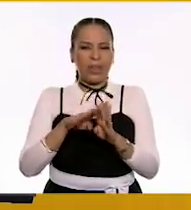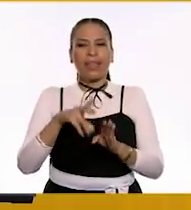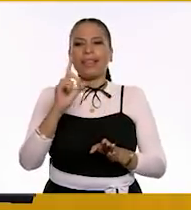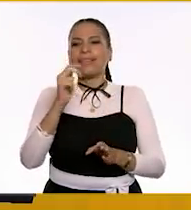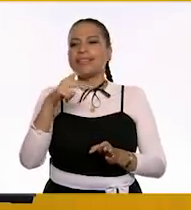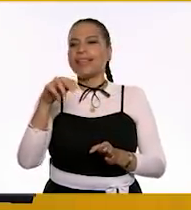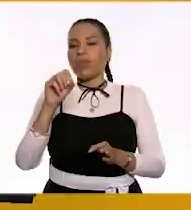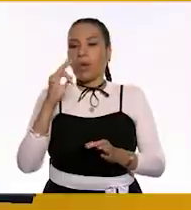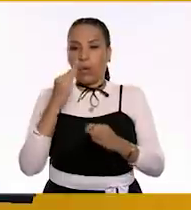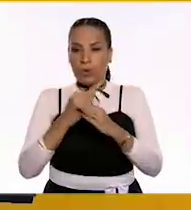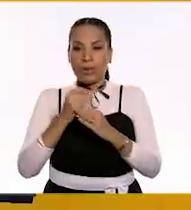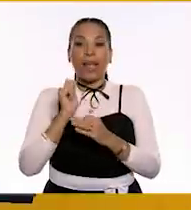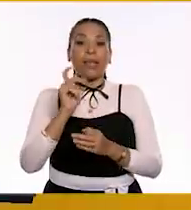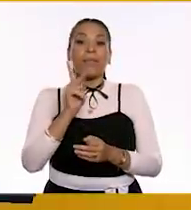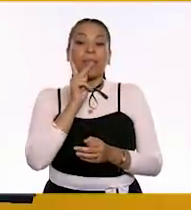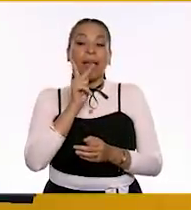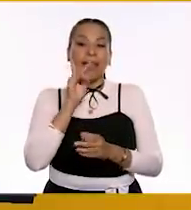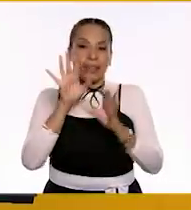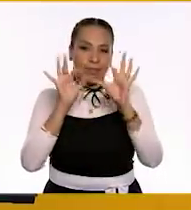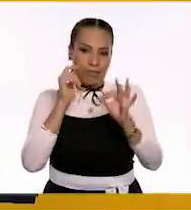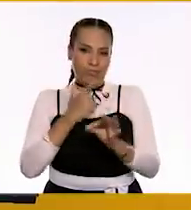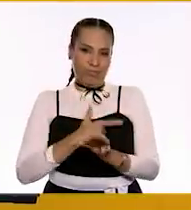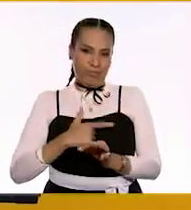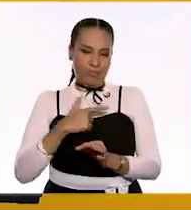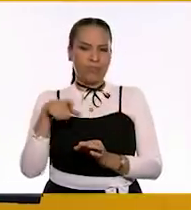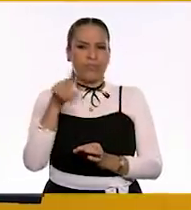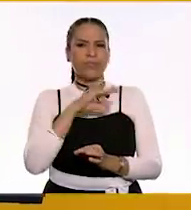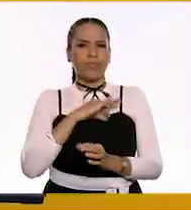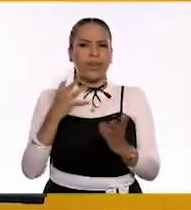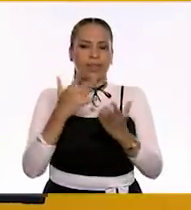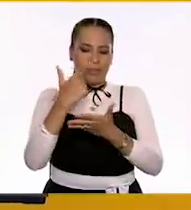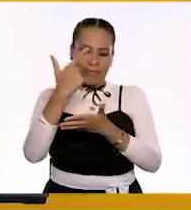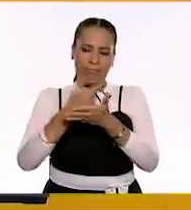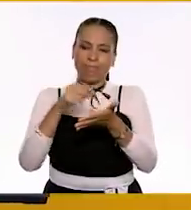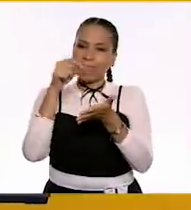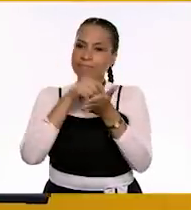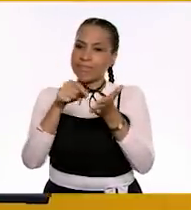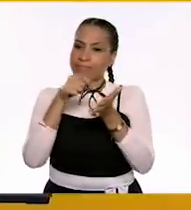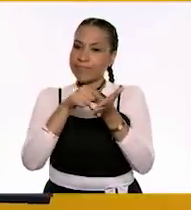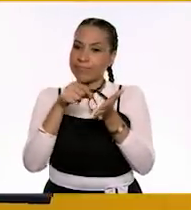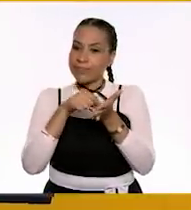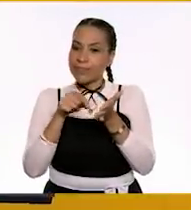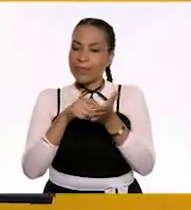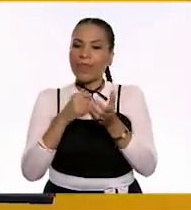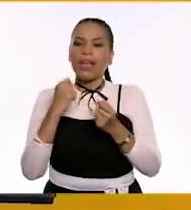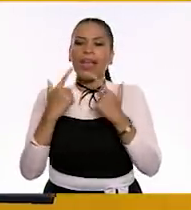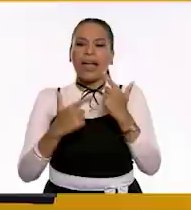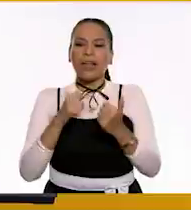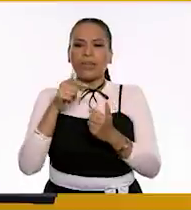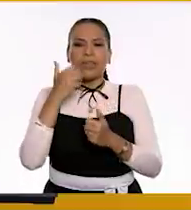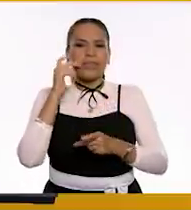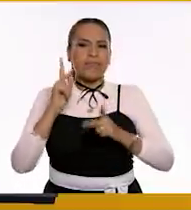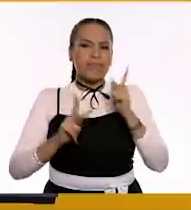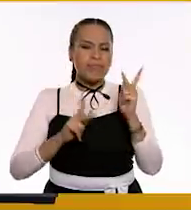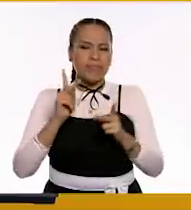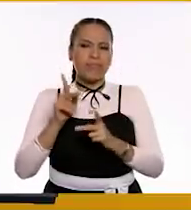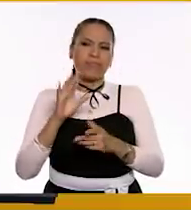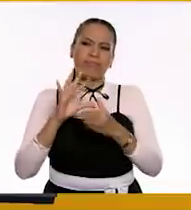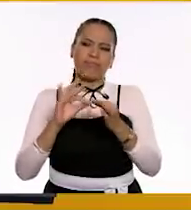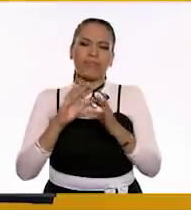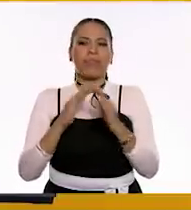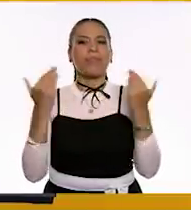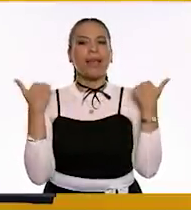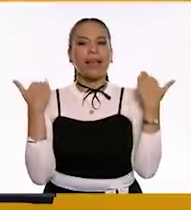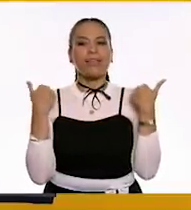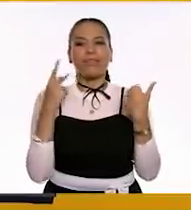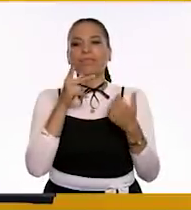vieron, ocupamos palabras que nos gustaron. Ustedes pueden hacer una lista. de algo que quieran platicar, ¿no? Quieren contar un paseo con